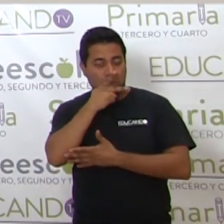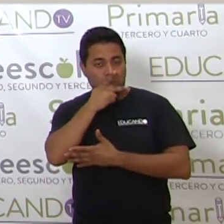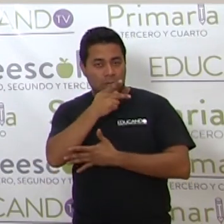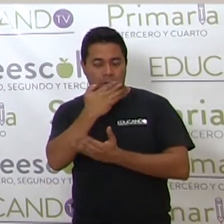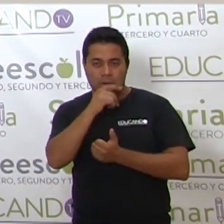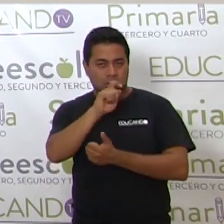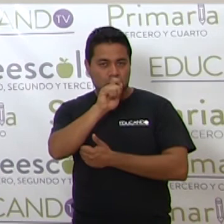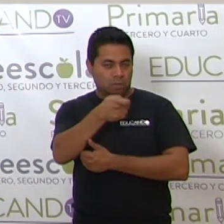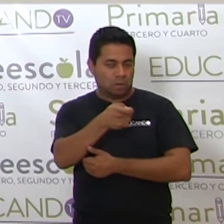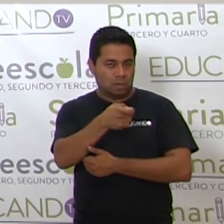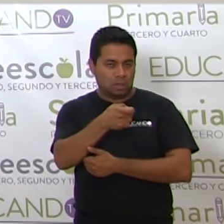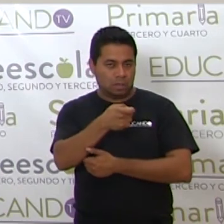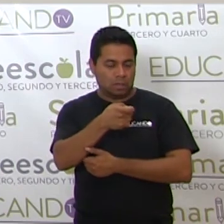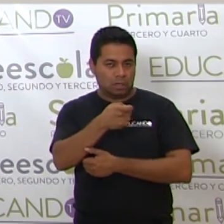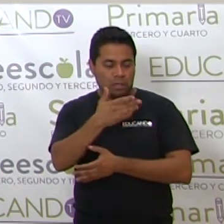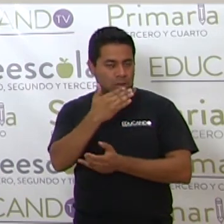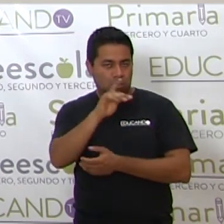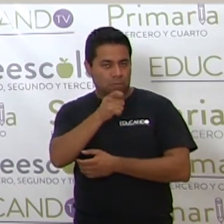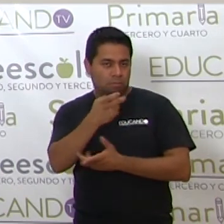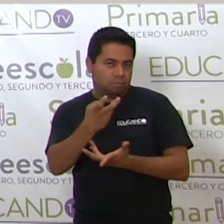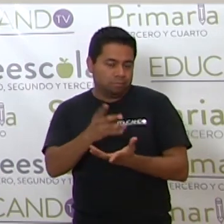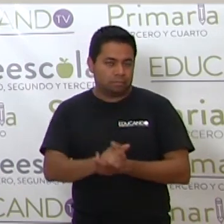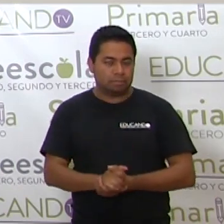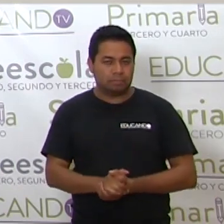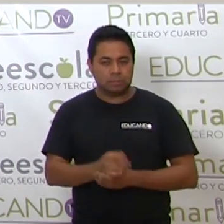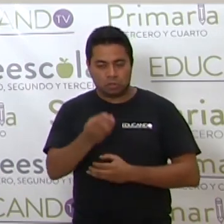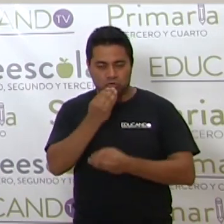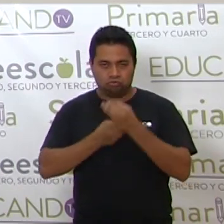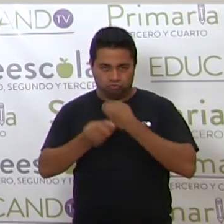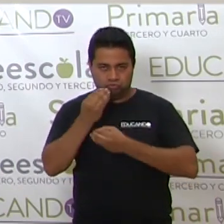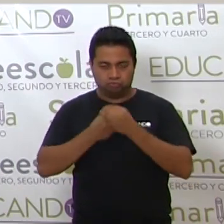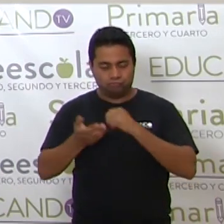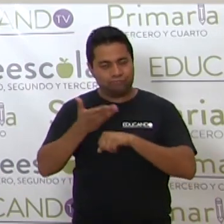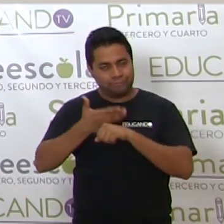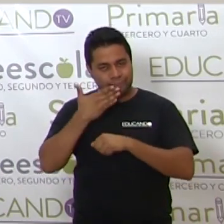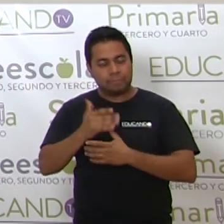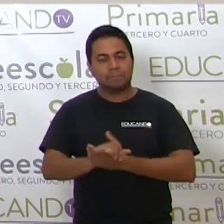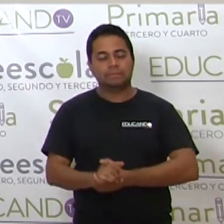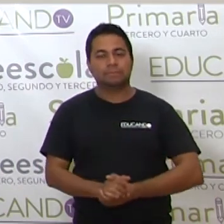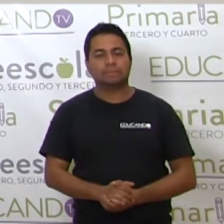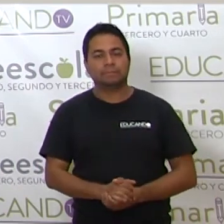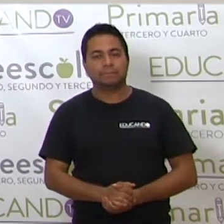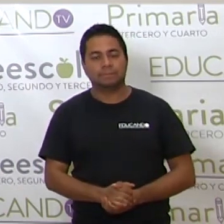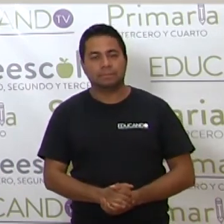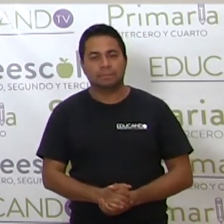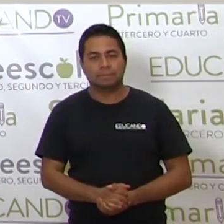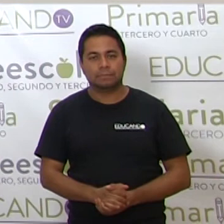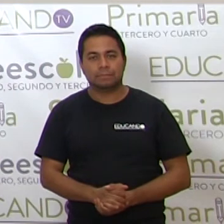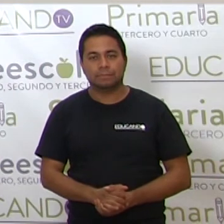lleva un acento ortográfico comiendo muy bien ahora